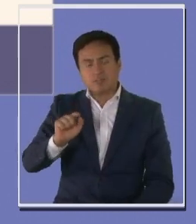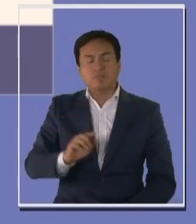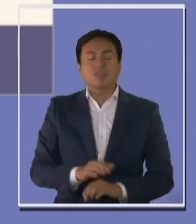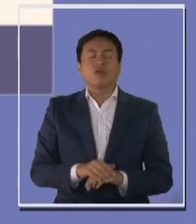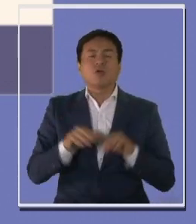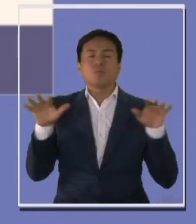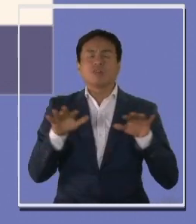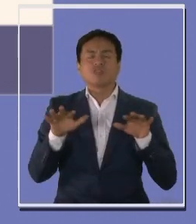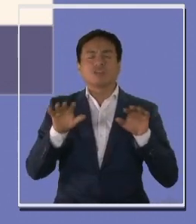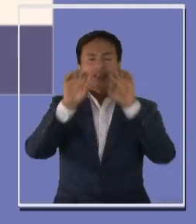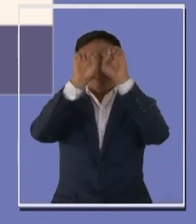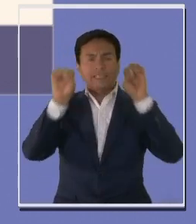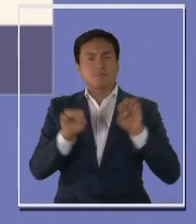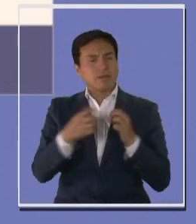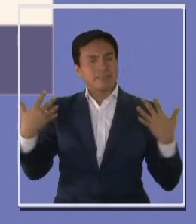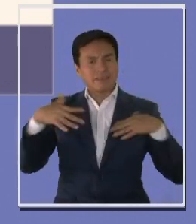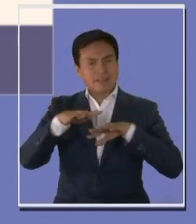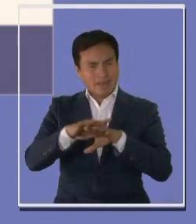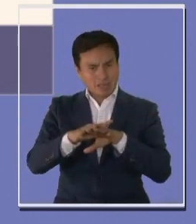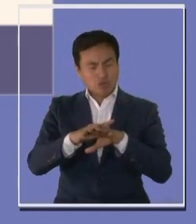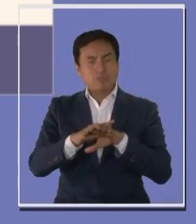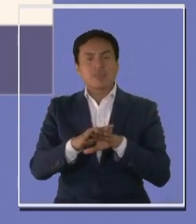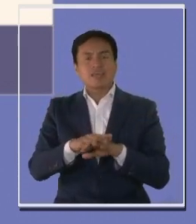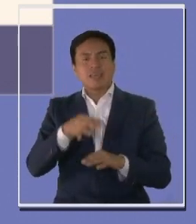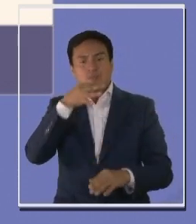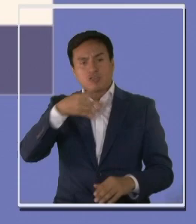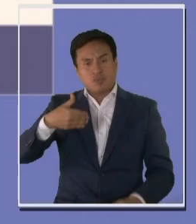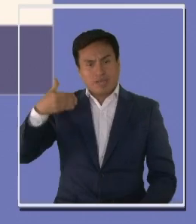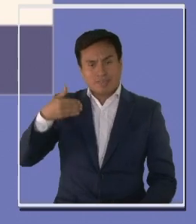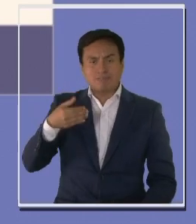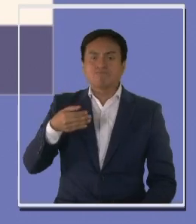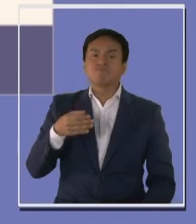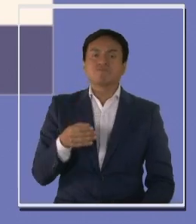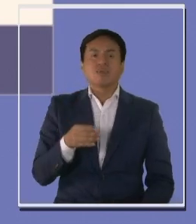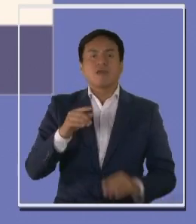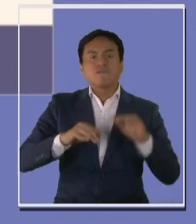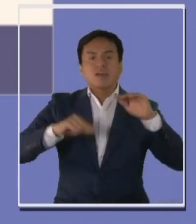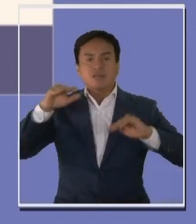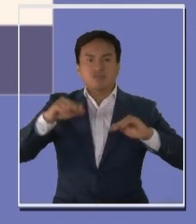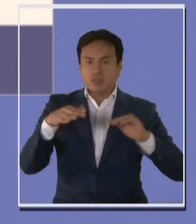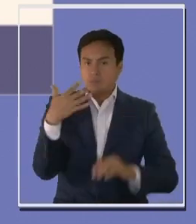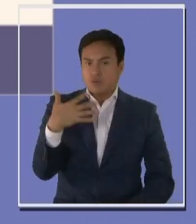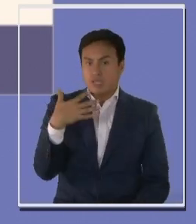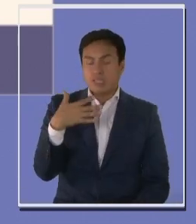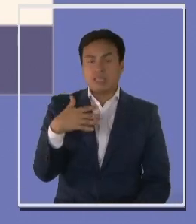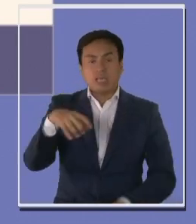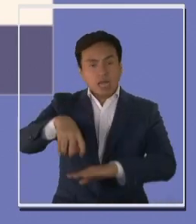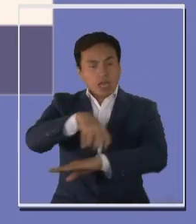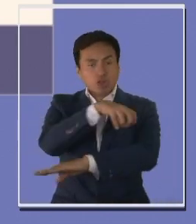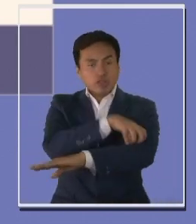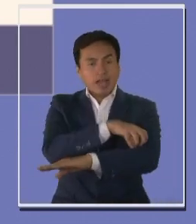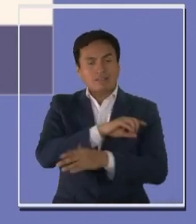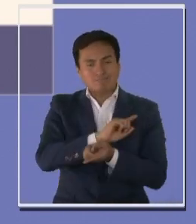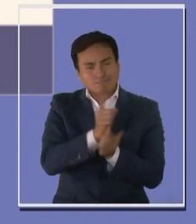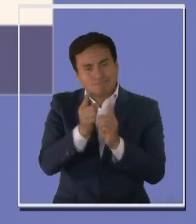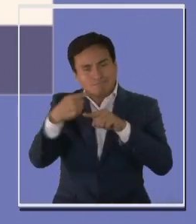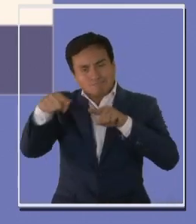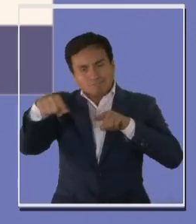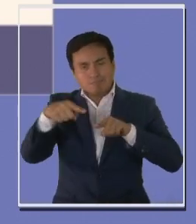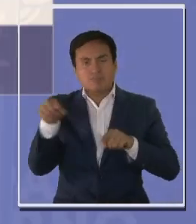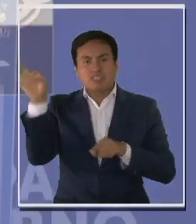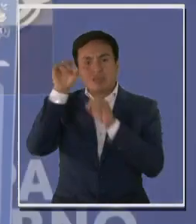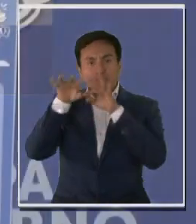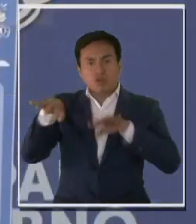la ocupación del sistema integrado como lo hemos dicho varias veces tiene una variación importante a nivel regional porque la circulación